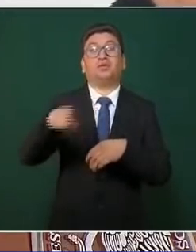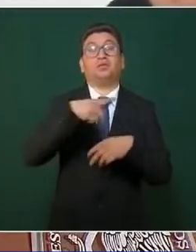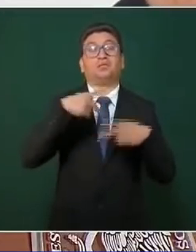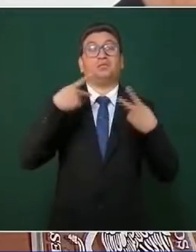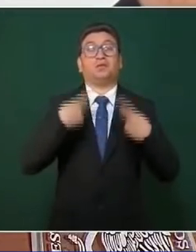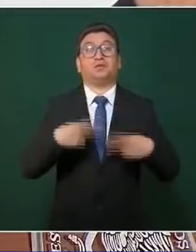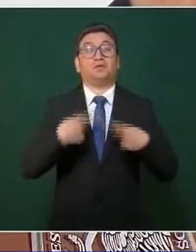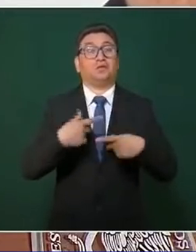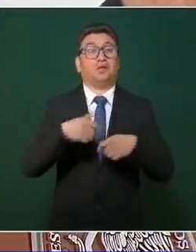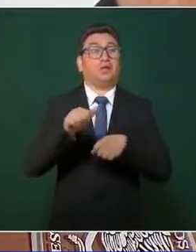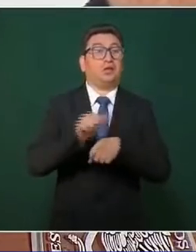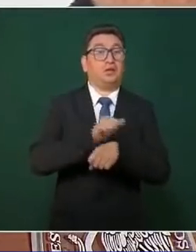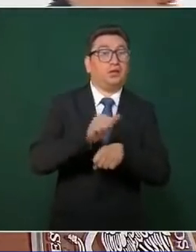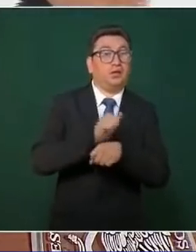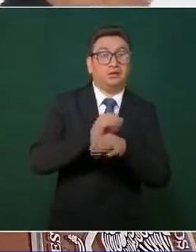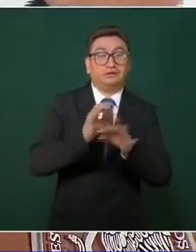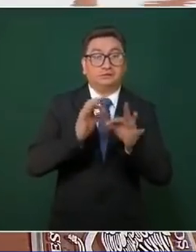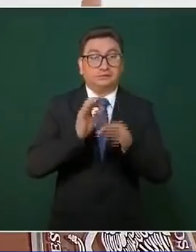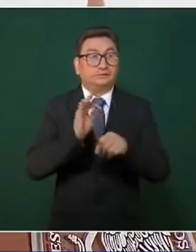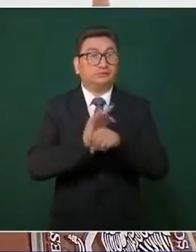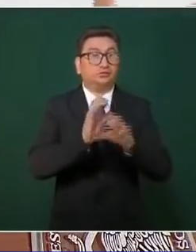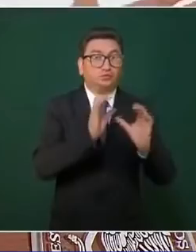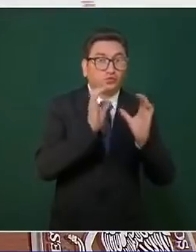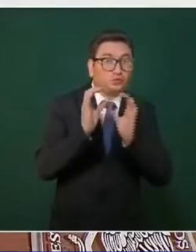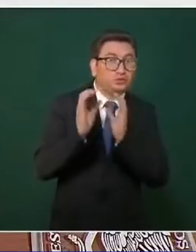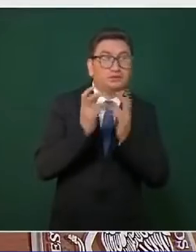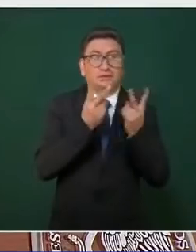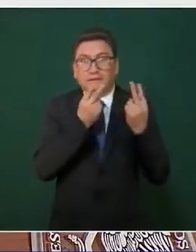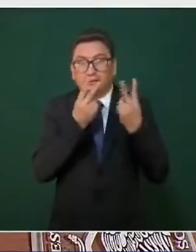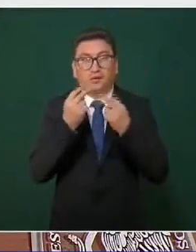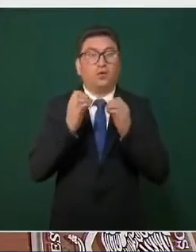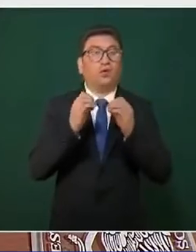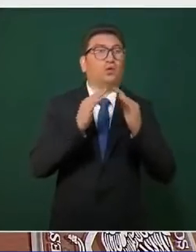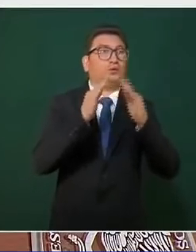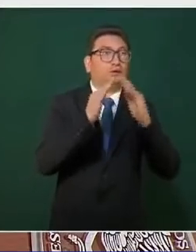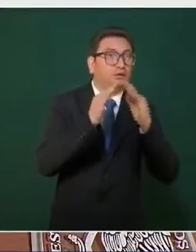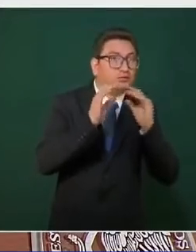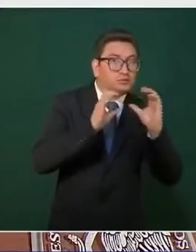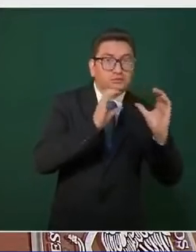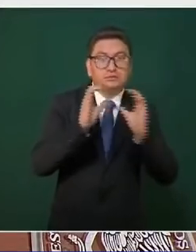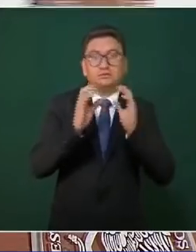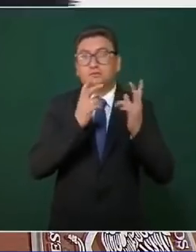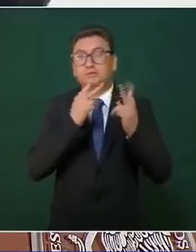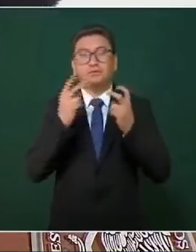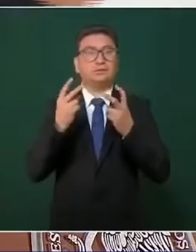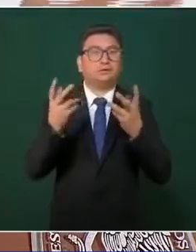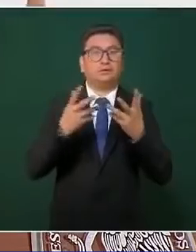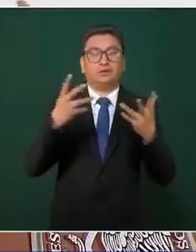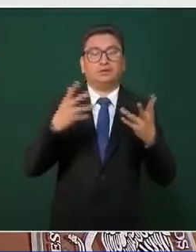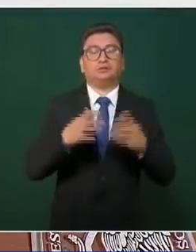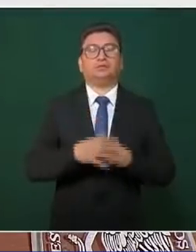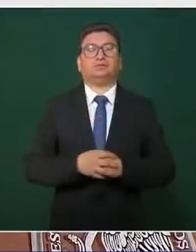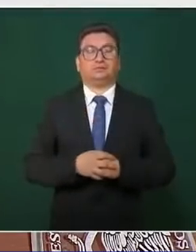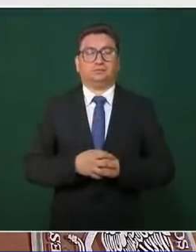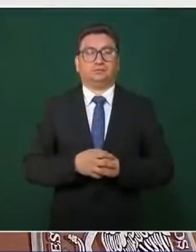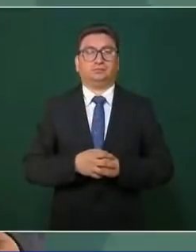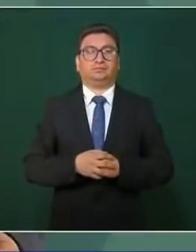blindados o en fortalezas, en búnkeres,